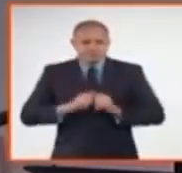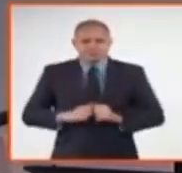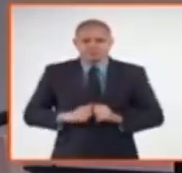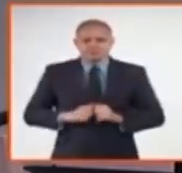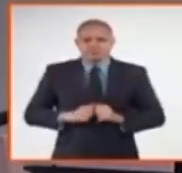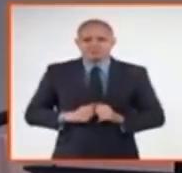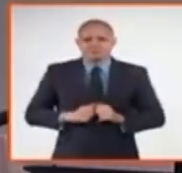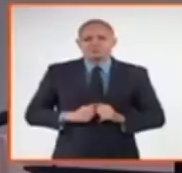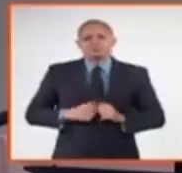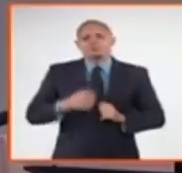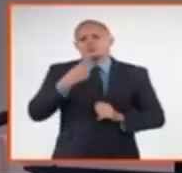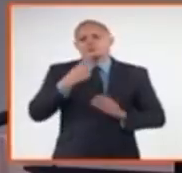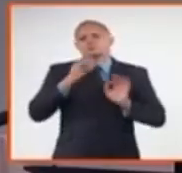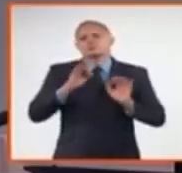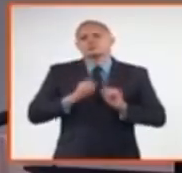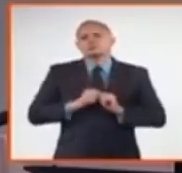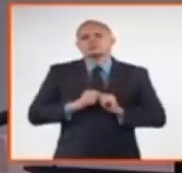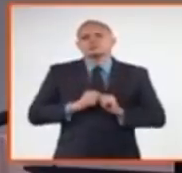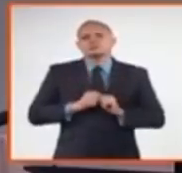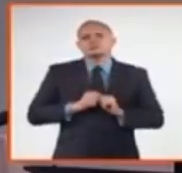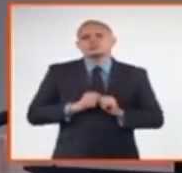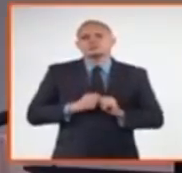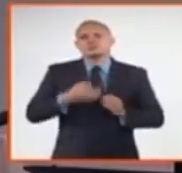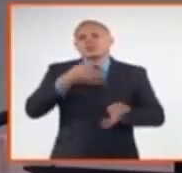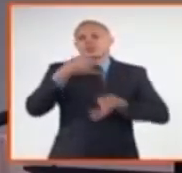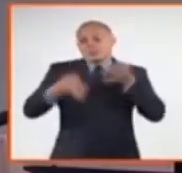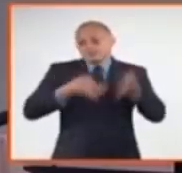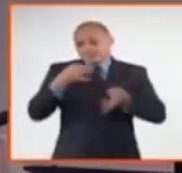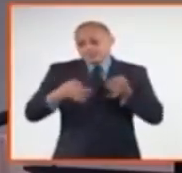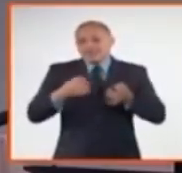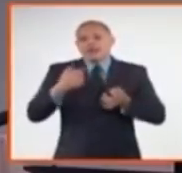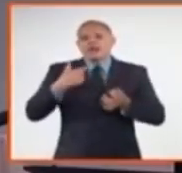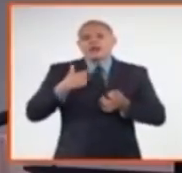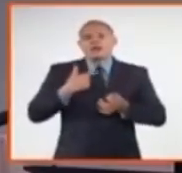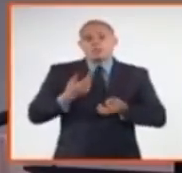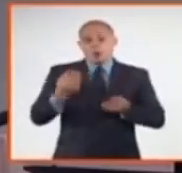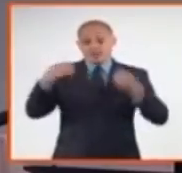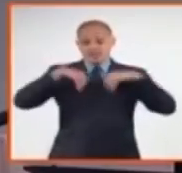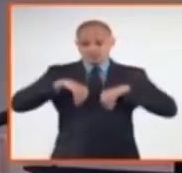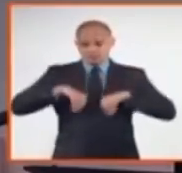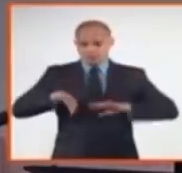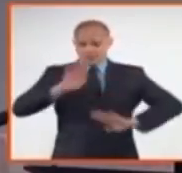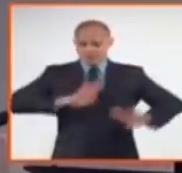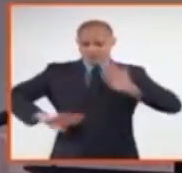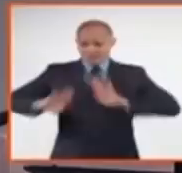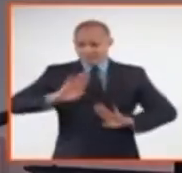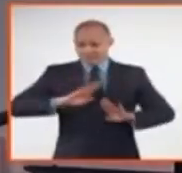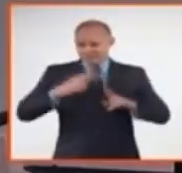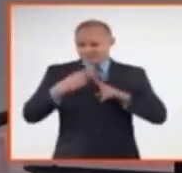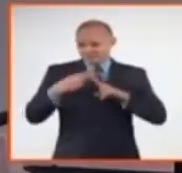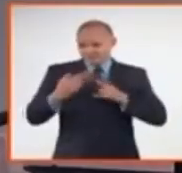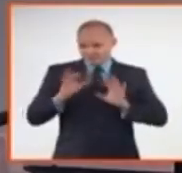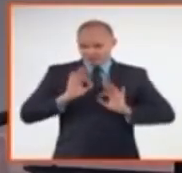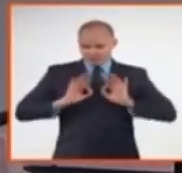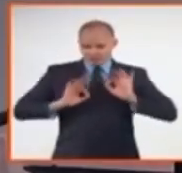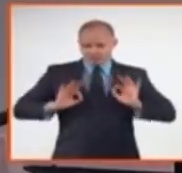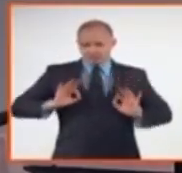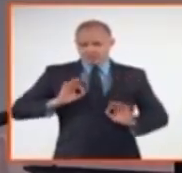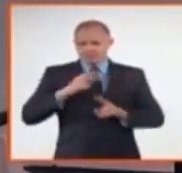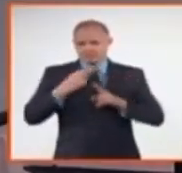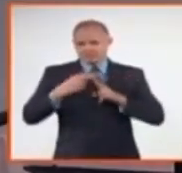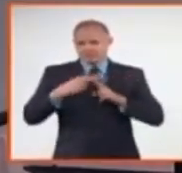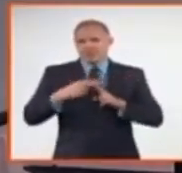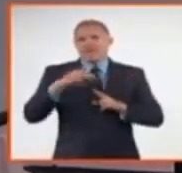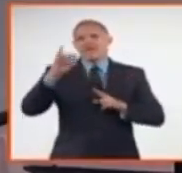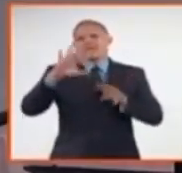estamos midiendo básicamente estas clases inmunoglobulinas y me dije pero ya estás haciendo ese estudio en otros